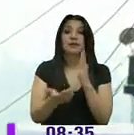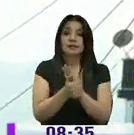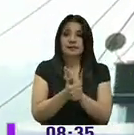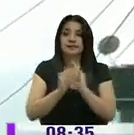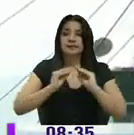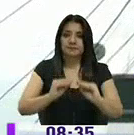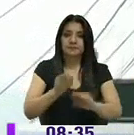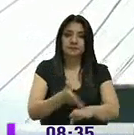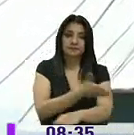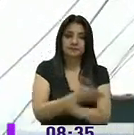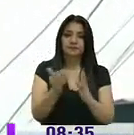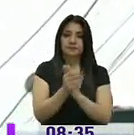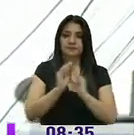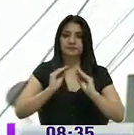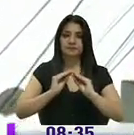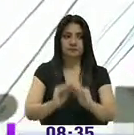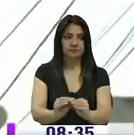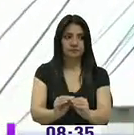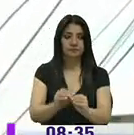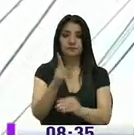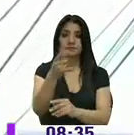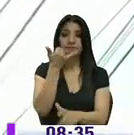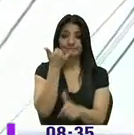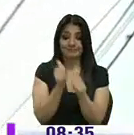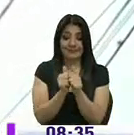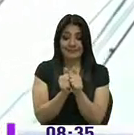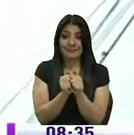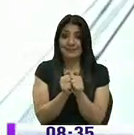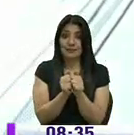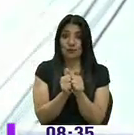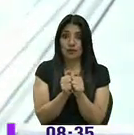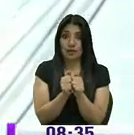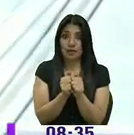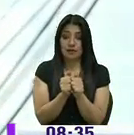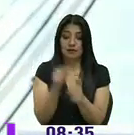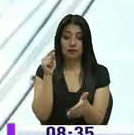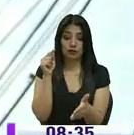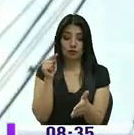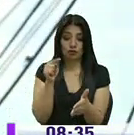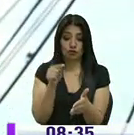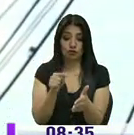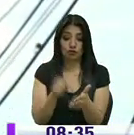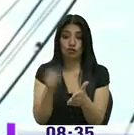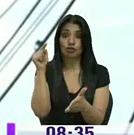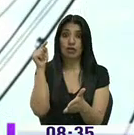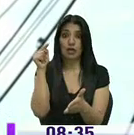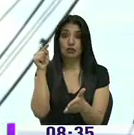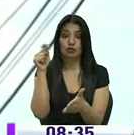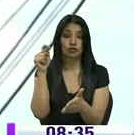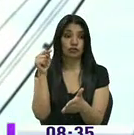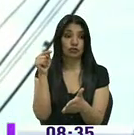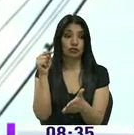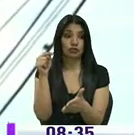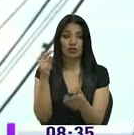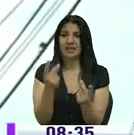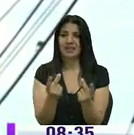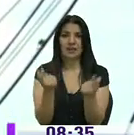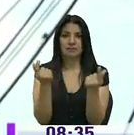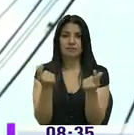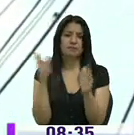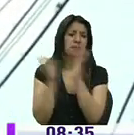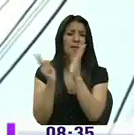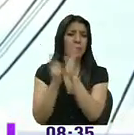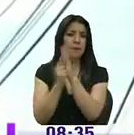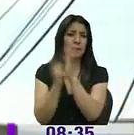dijeron que nosotros tenemos por medio del celular nos metemos a contacto y de ahí sí tenemos inmediatamente alarma